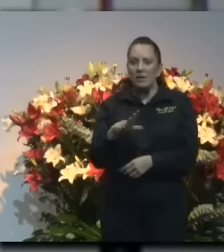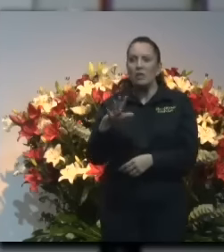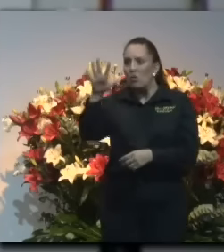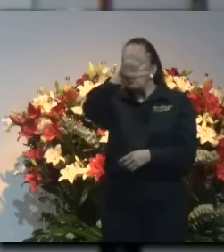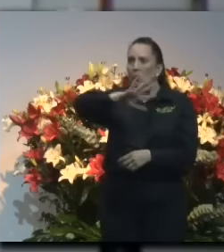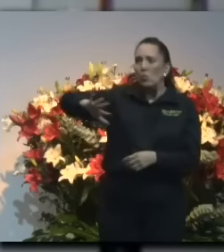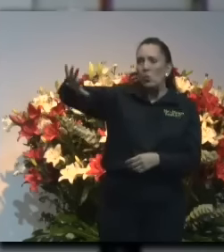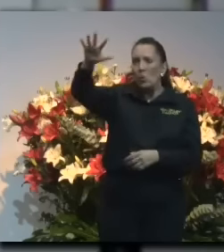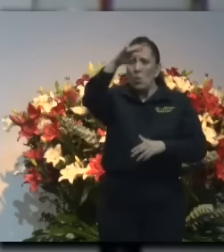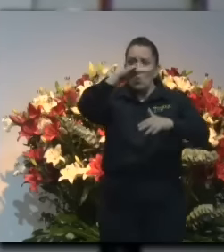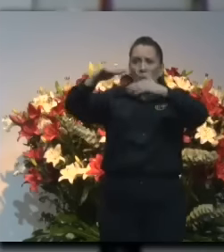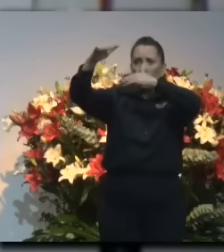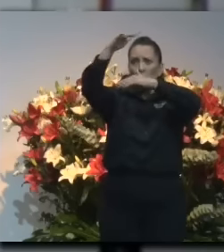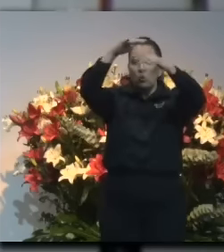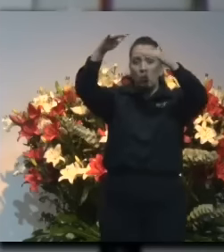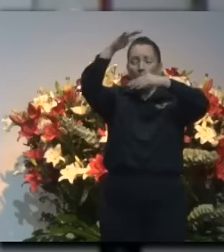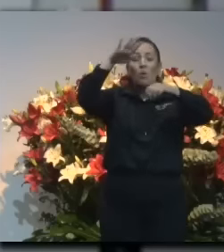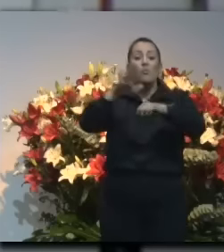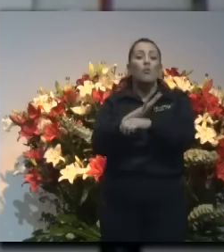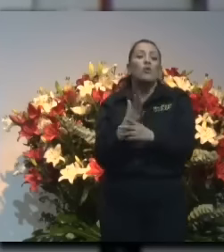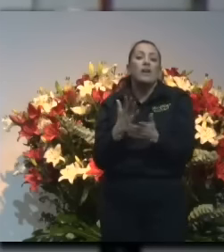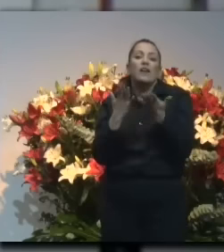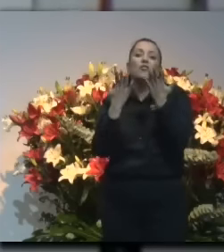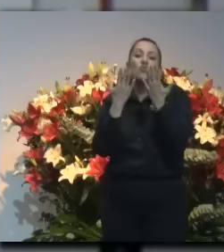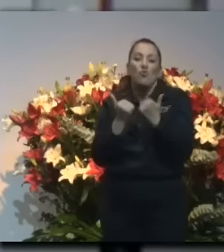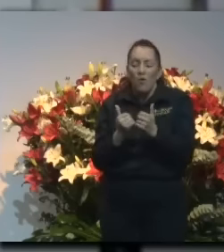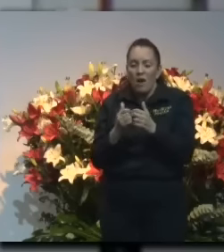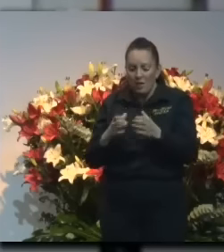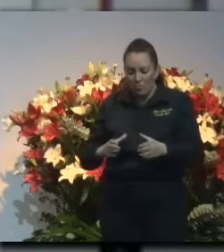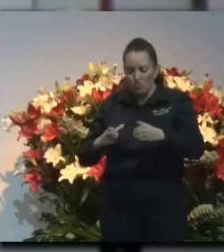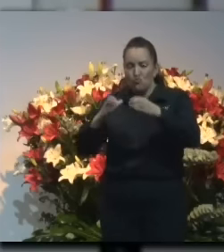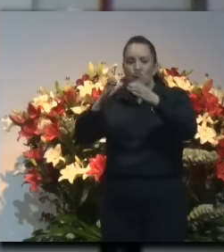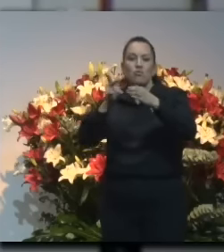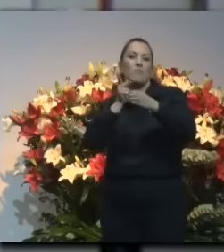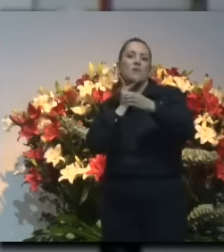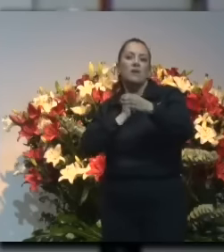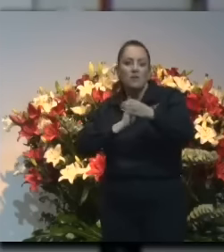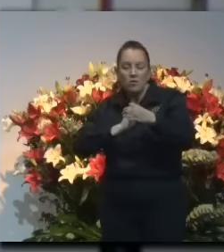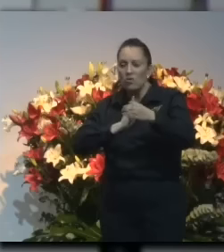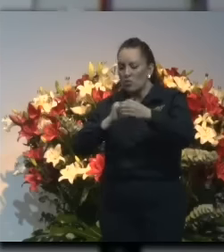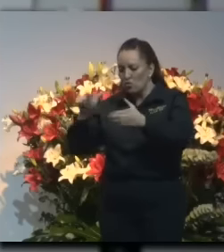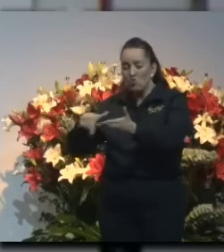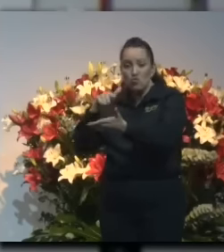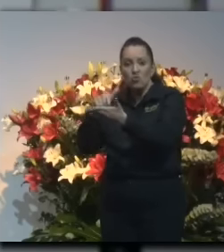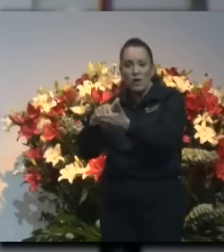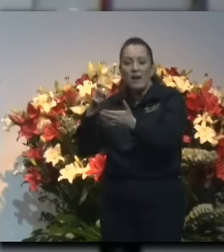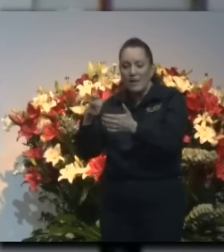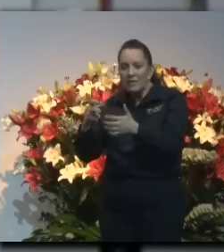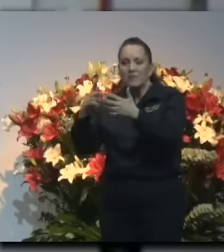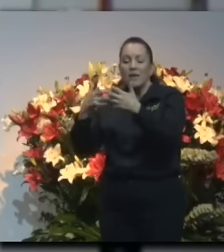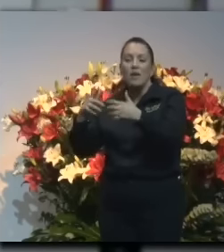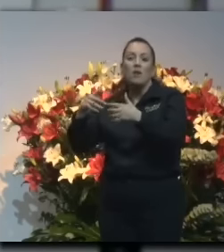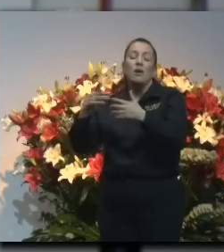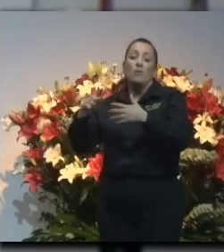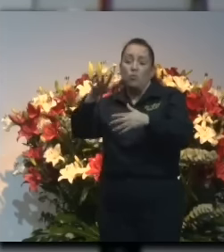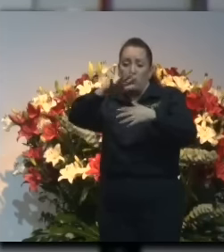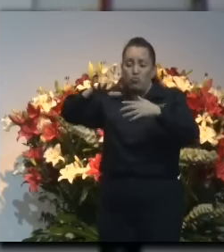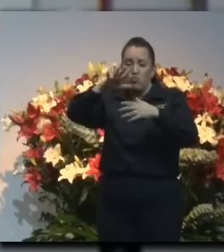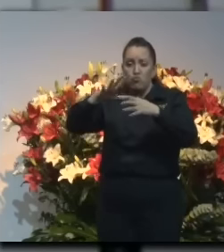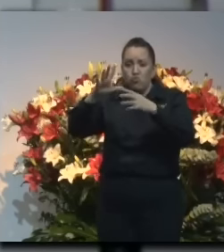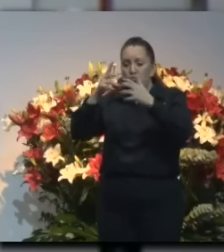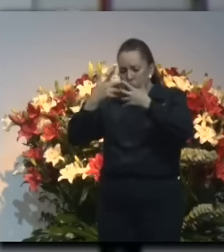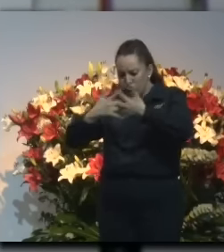atmósfera, por una falta de conducción de los pozos petroleros hacia lugares donde se pueda procesar ese metano. Hay mucho metano en